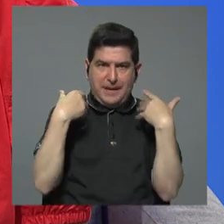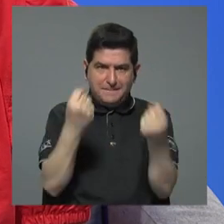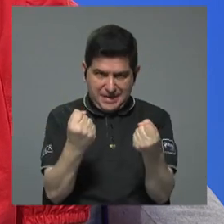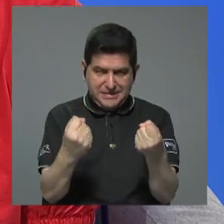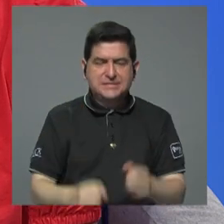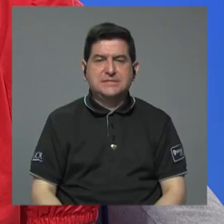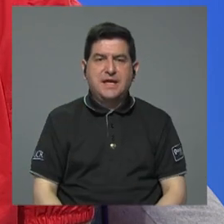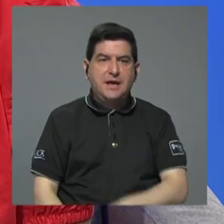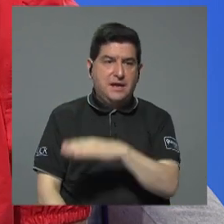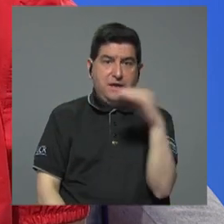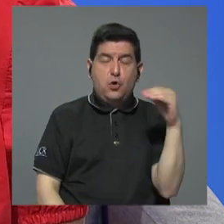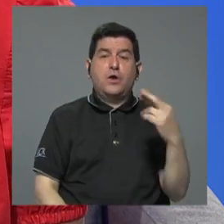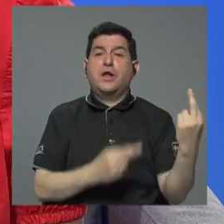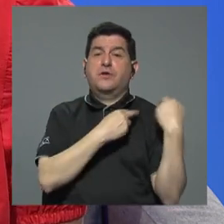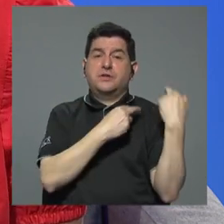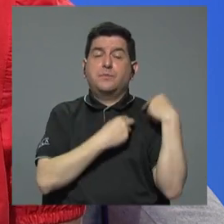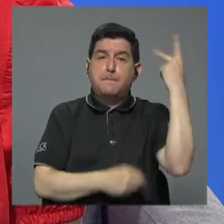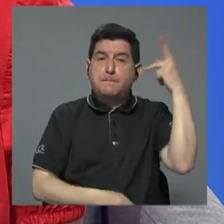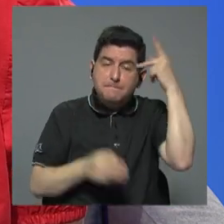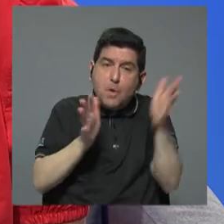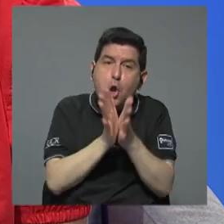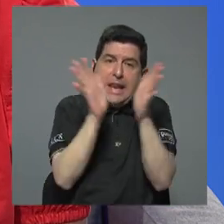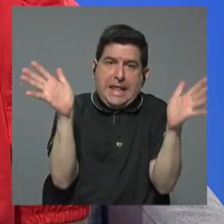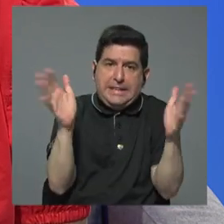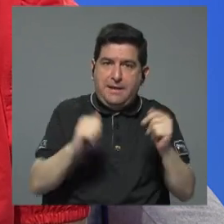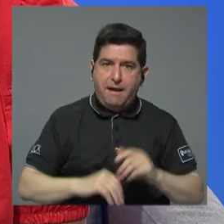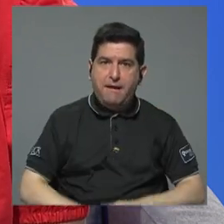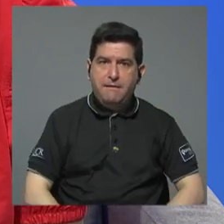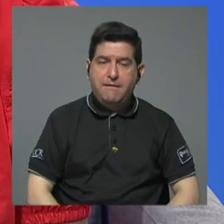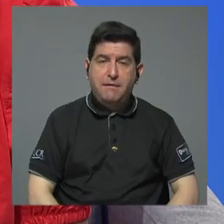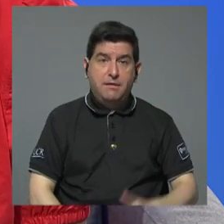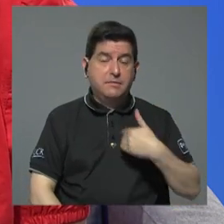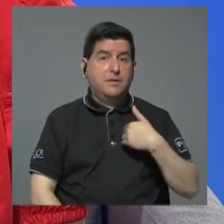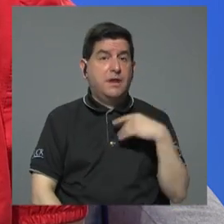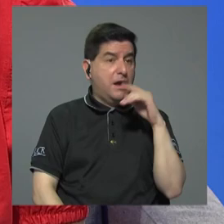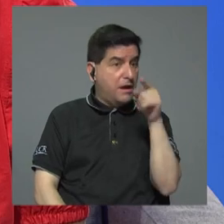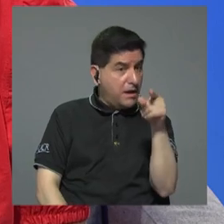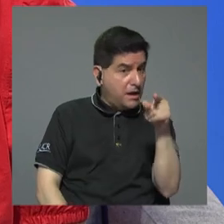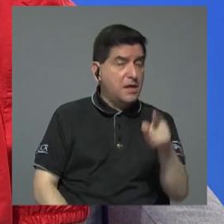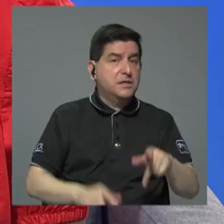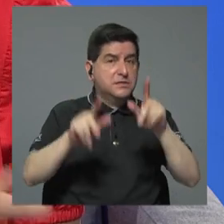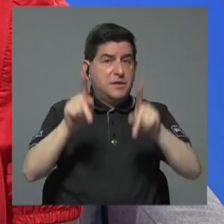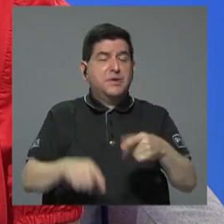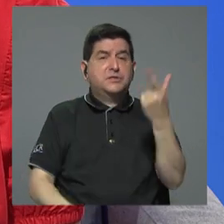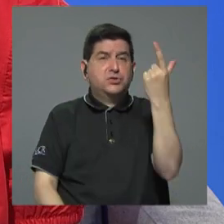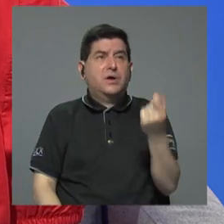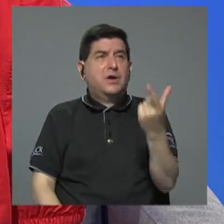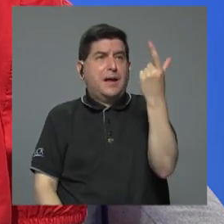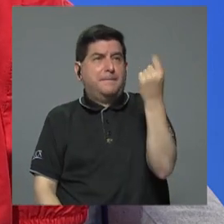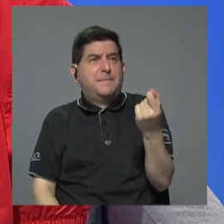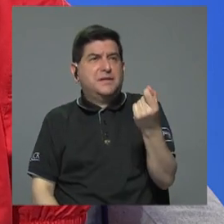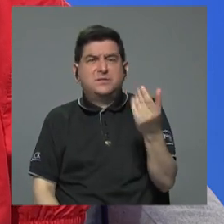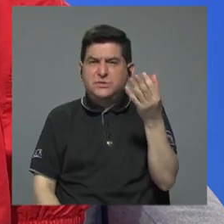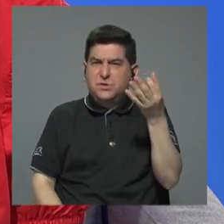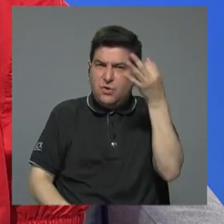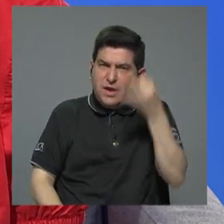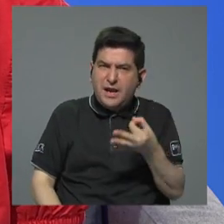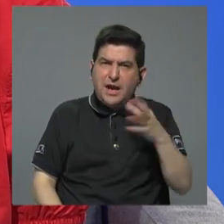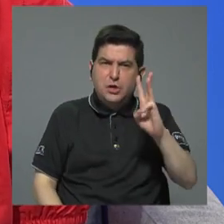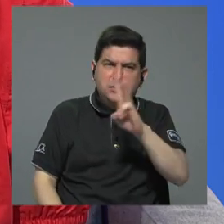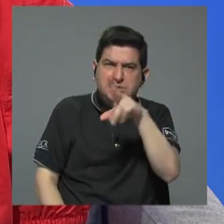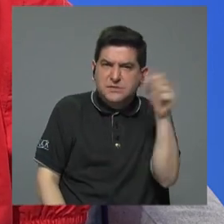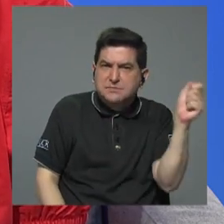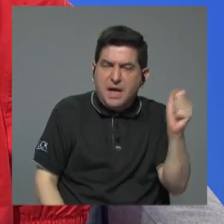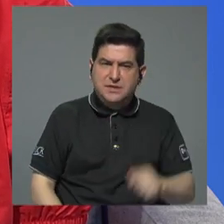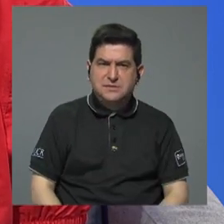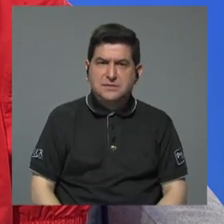y que es el encargado de la política pública, tiene un cargo allí. Esa persona se pensionó hace, me parece, unos 6 meses